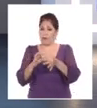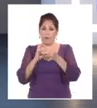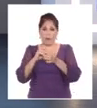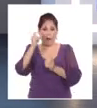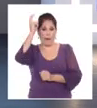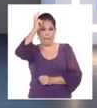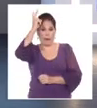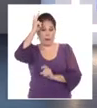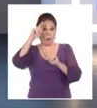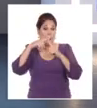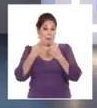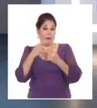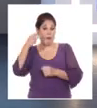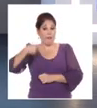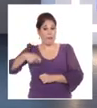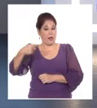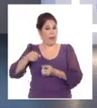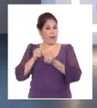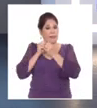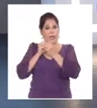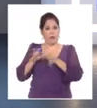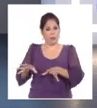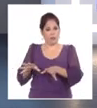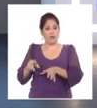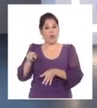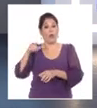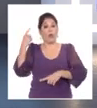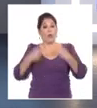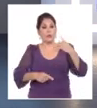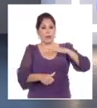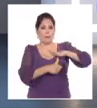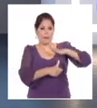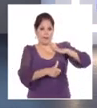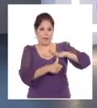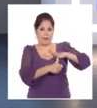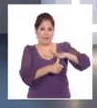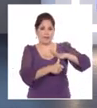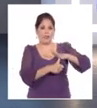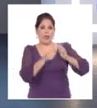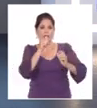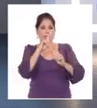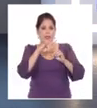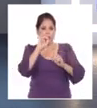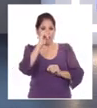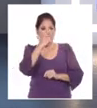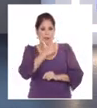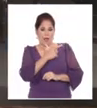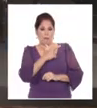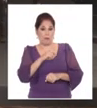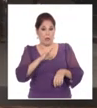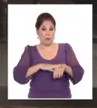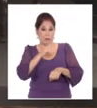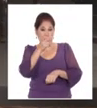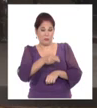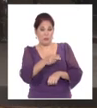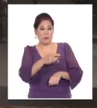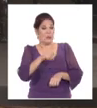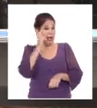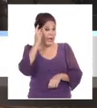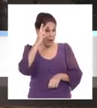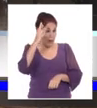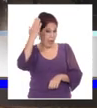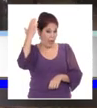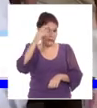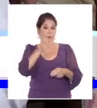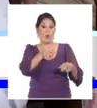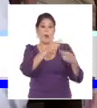denuncia de la fiscal general Patricia Benavides contra la presidenta designada Dina boluarte su acusación apunta la m ataria como responsable